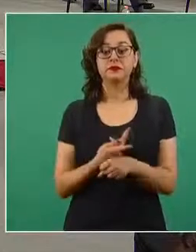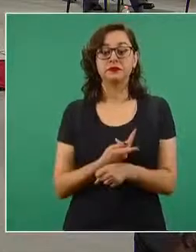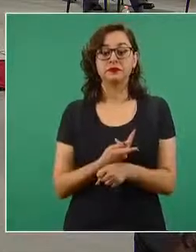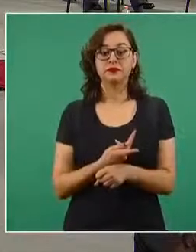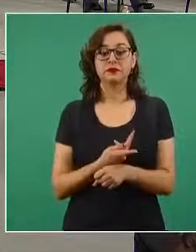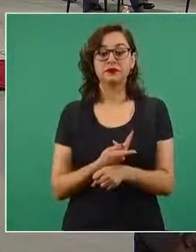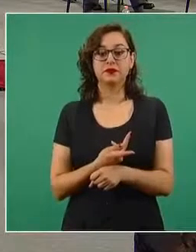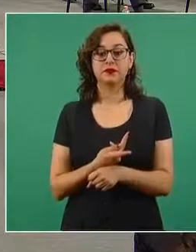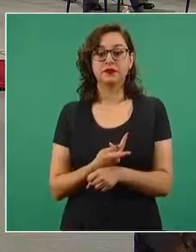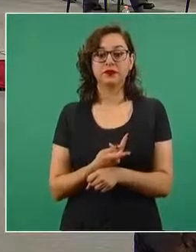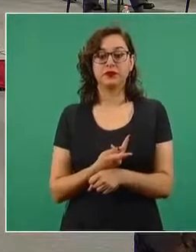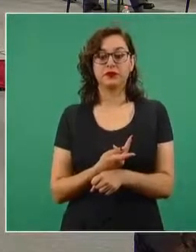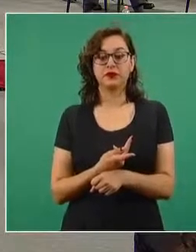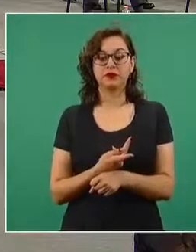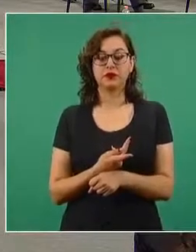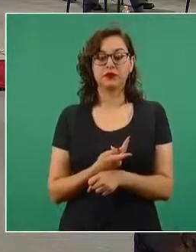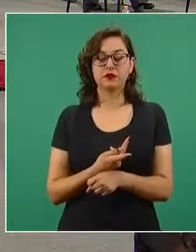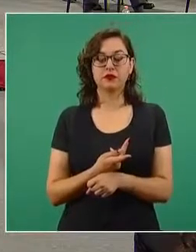pues vivían